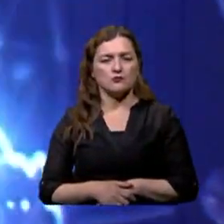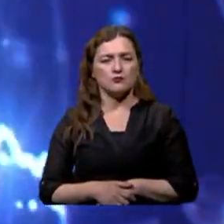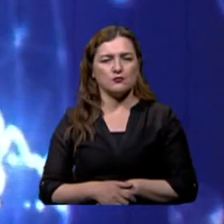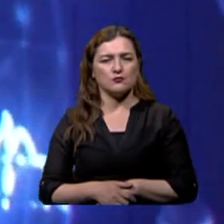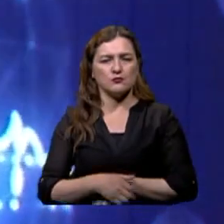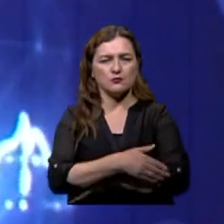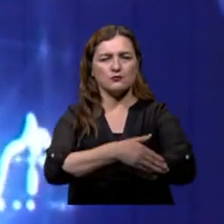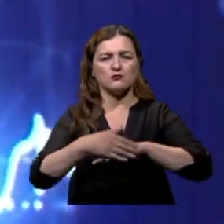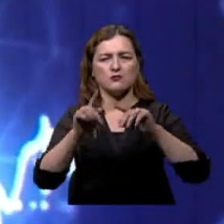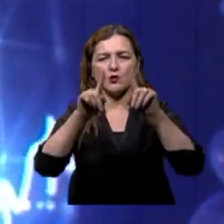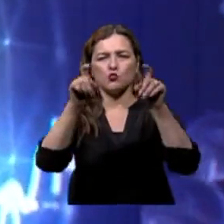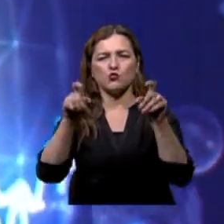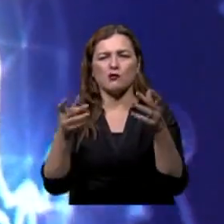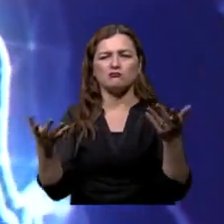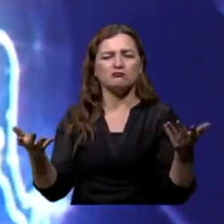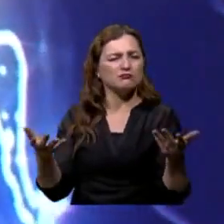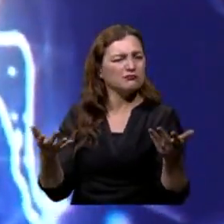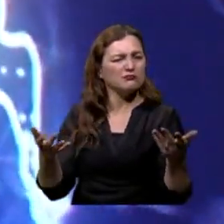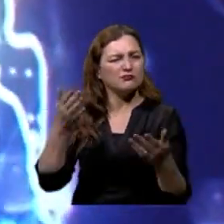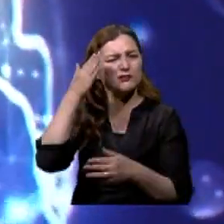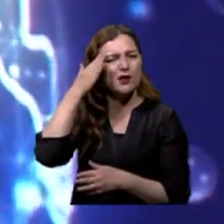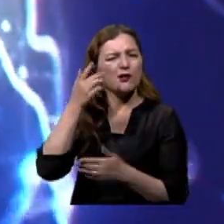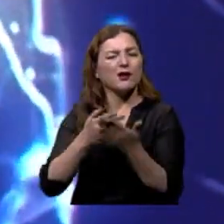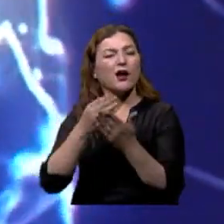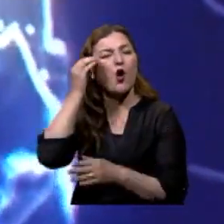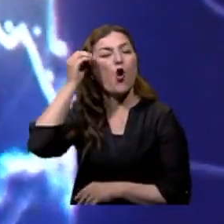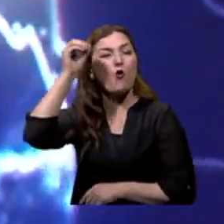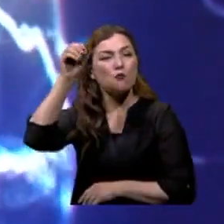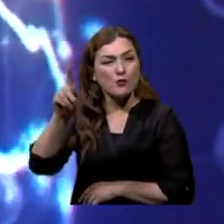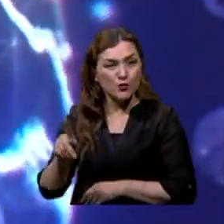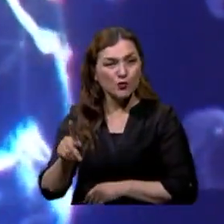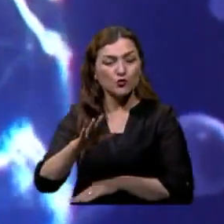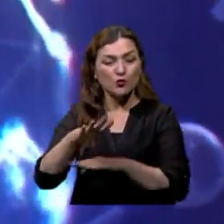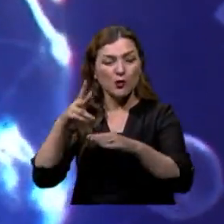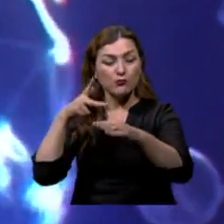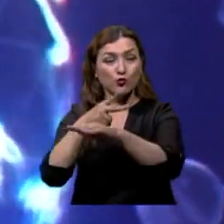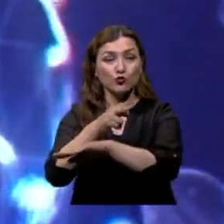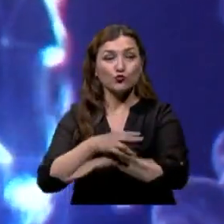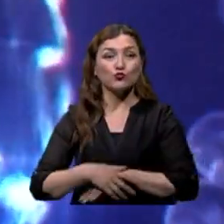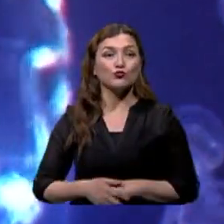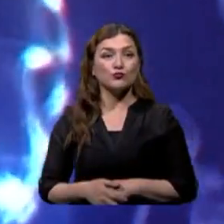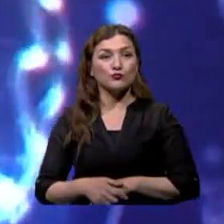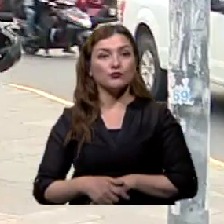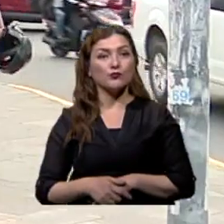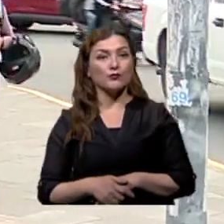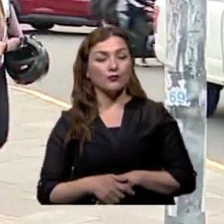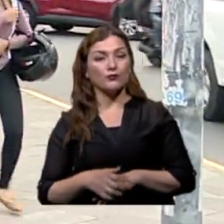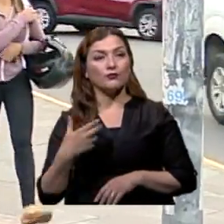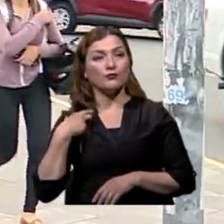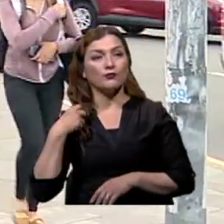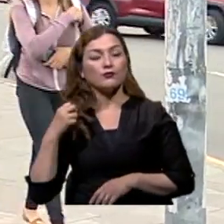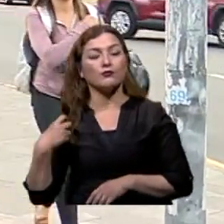vamos a preguntar en la calle qué sabe o qué opina la gente sobre las amputaciones. Veamos.